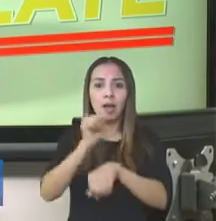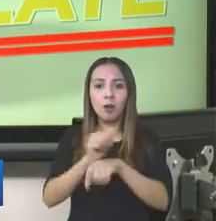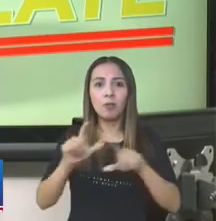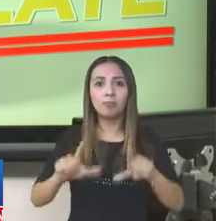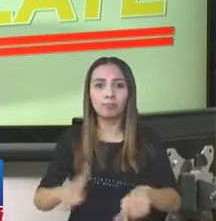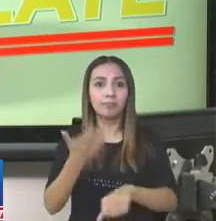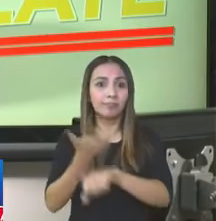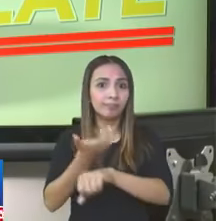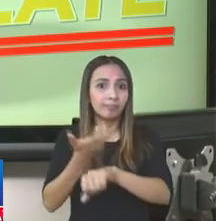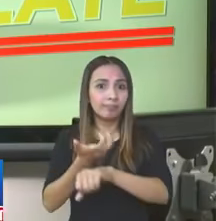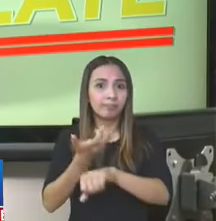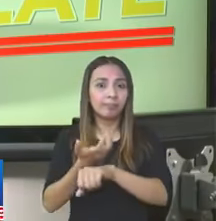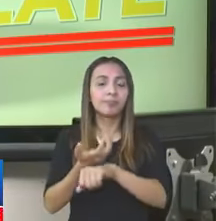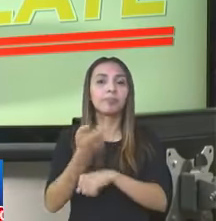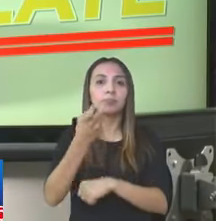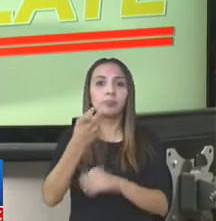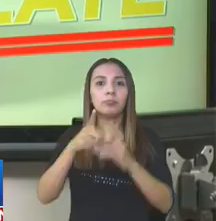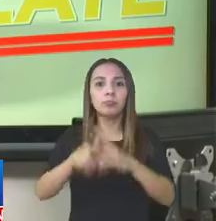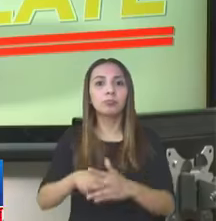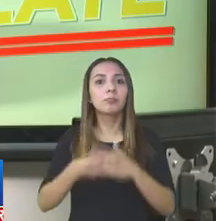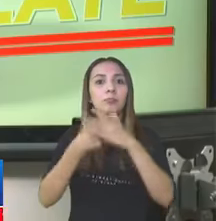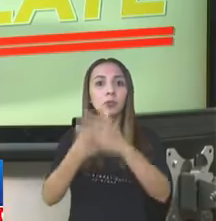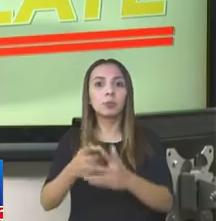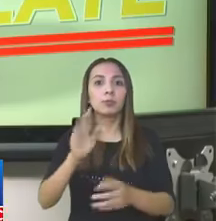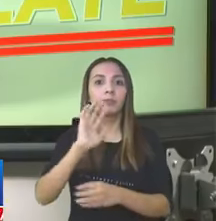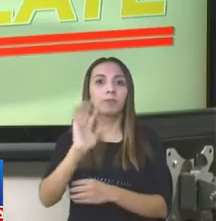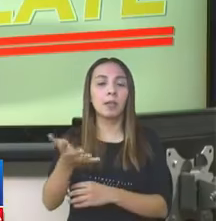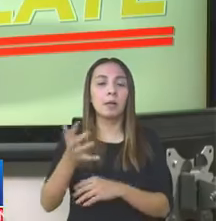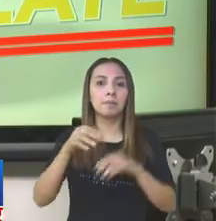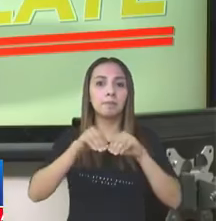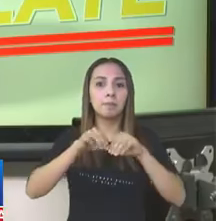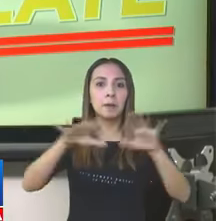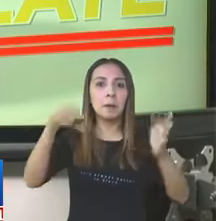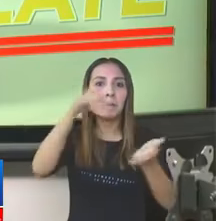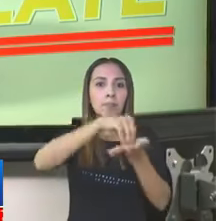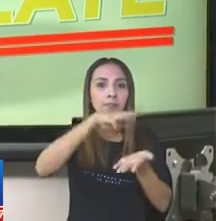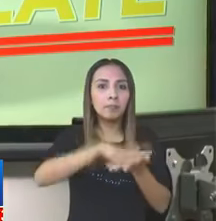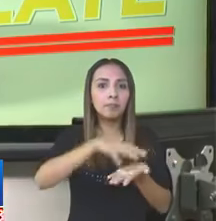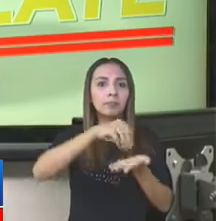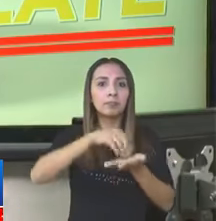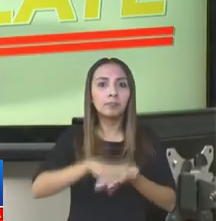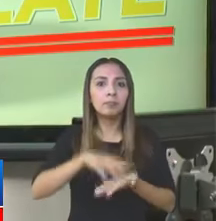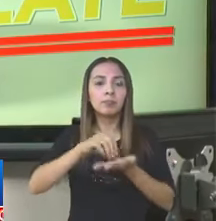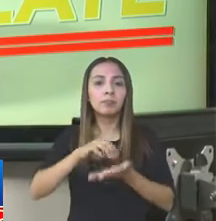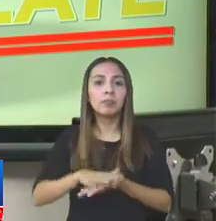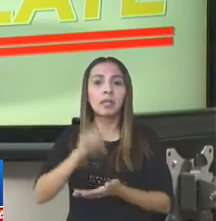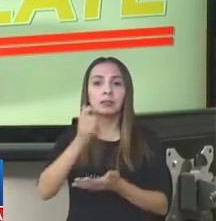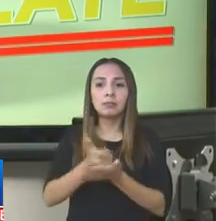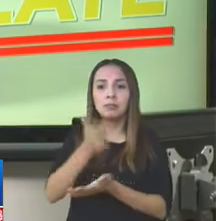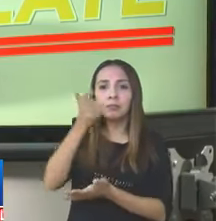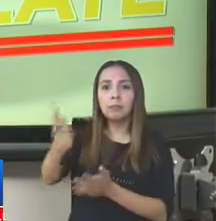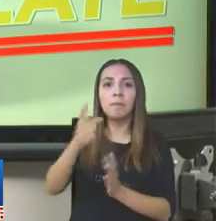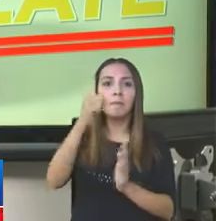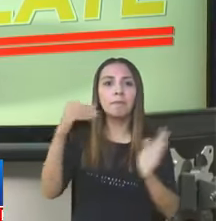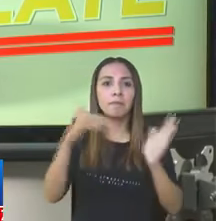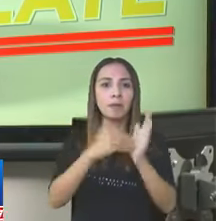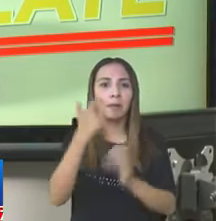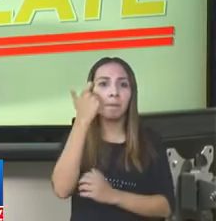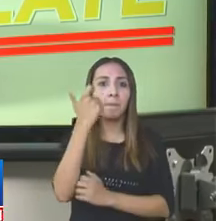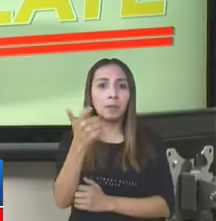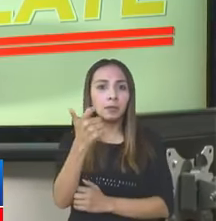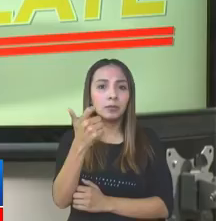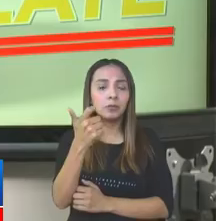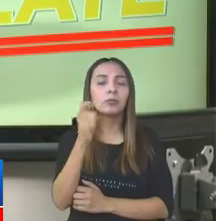auto chocolate, en donde pues este inicio de registro mediante el pago de 1,000 pesos que serán tomados en